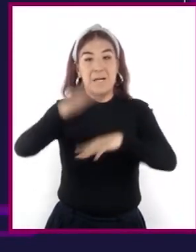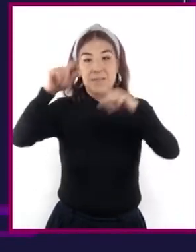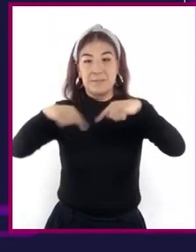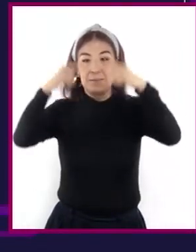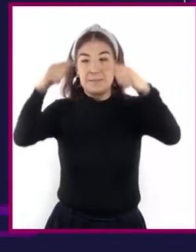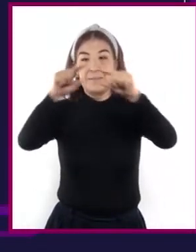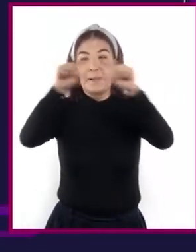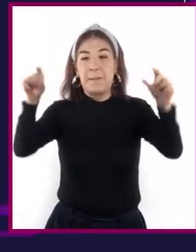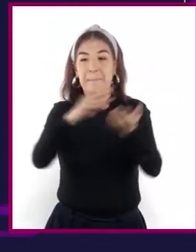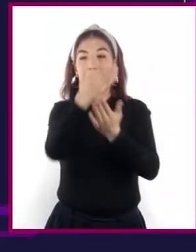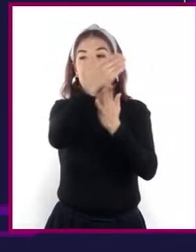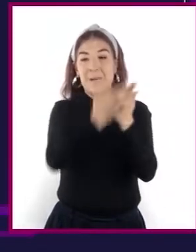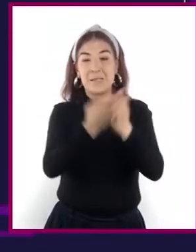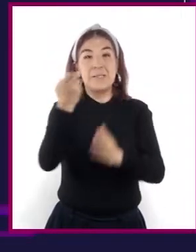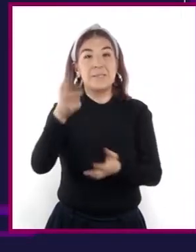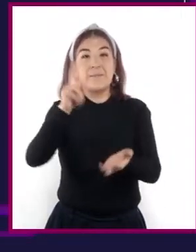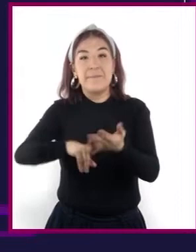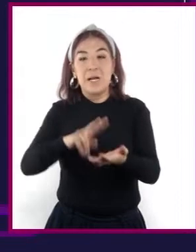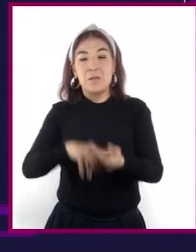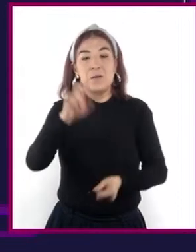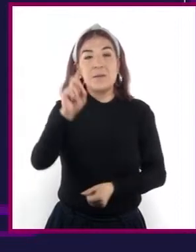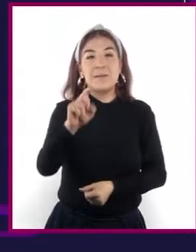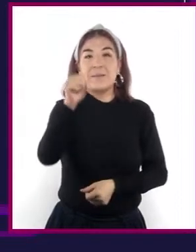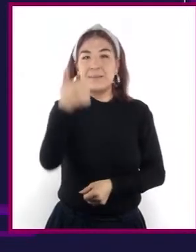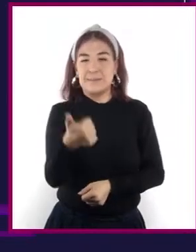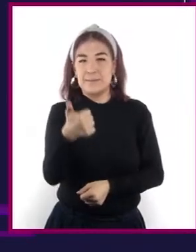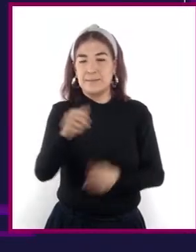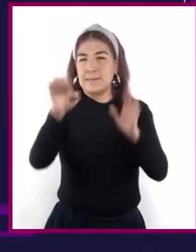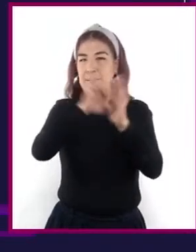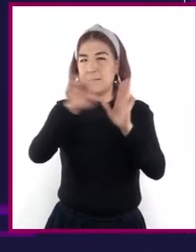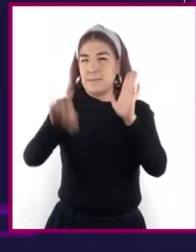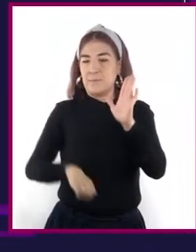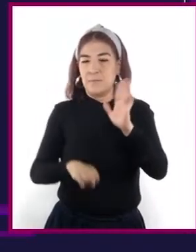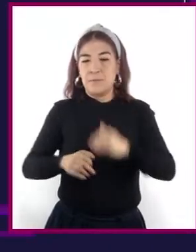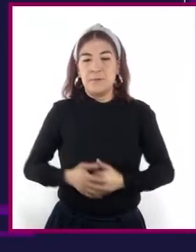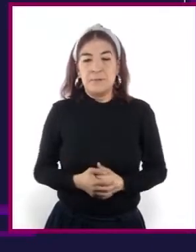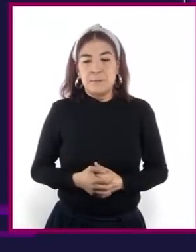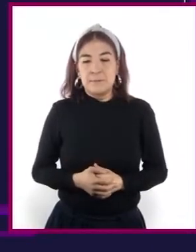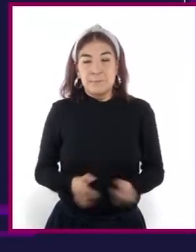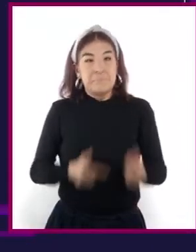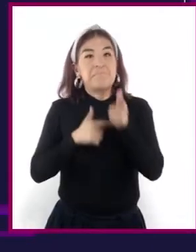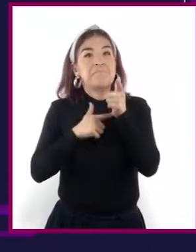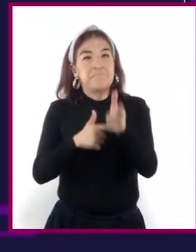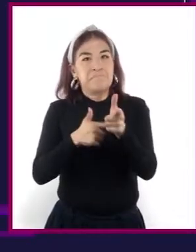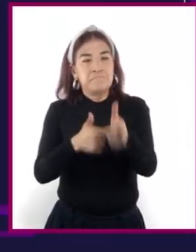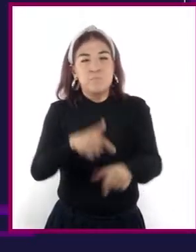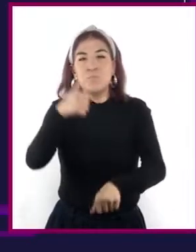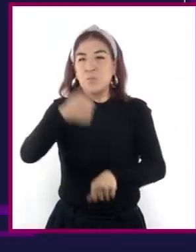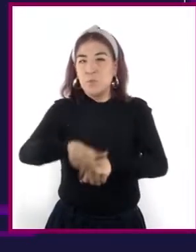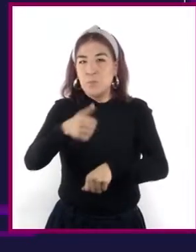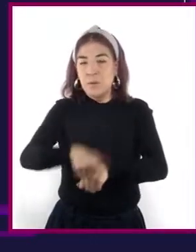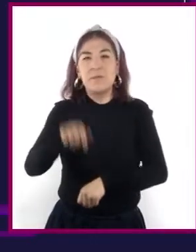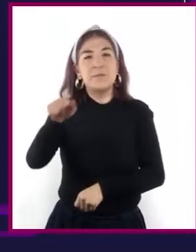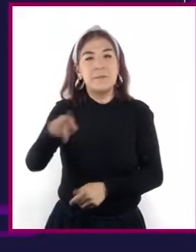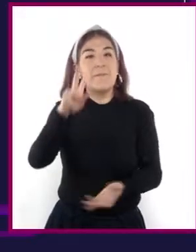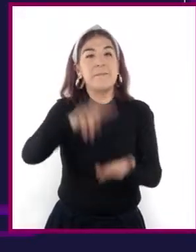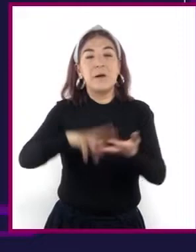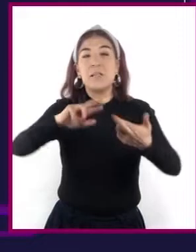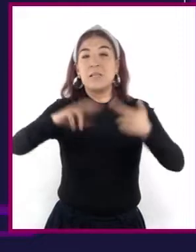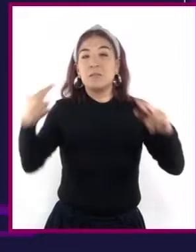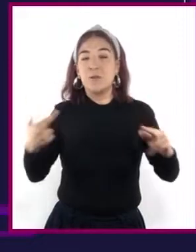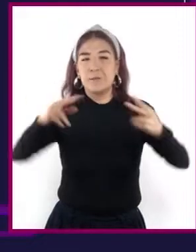magnitudes correspondientes es 36, es decir, es constante, lo que significa que es una relación